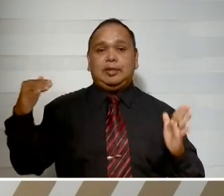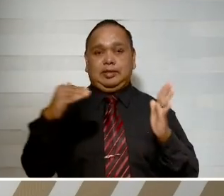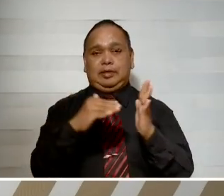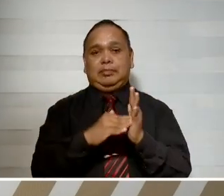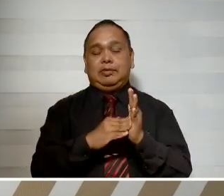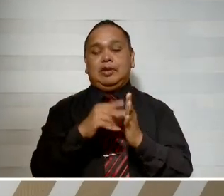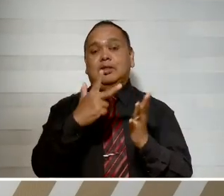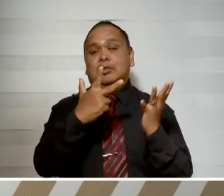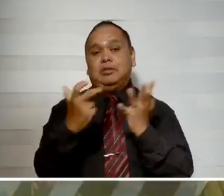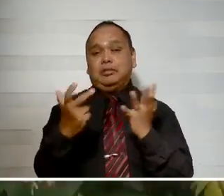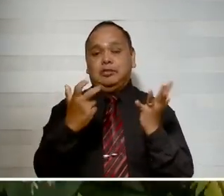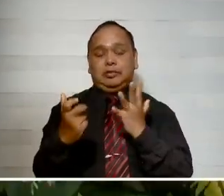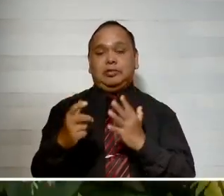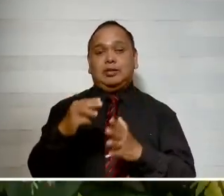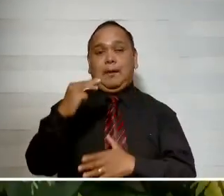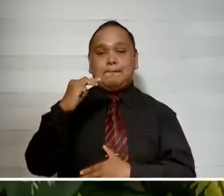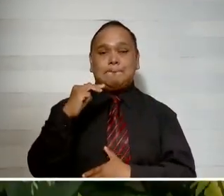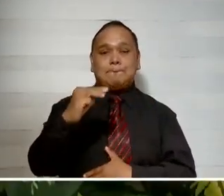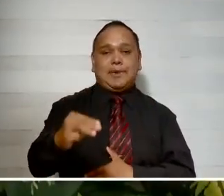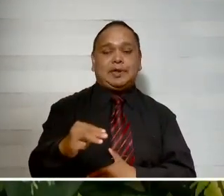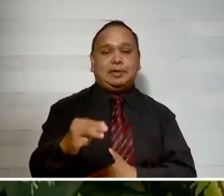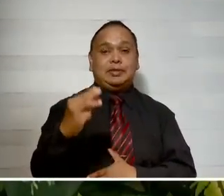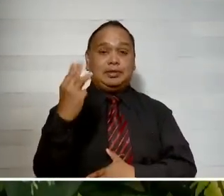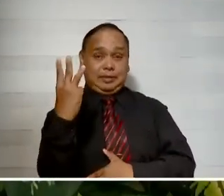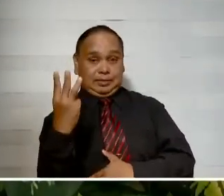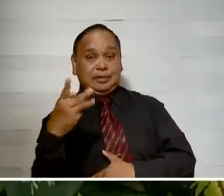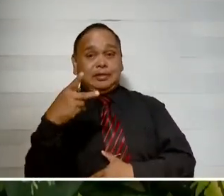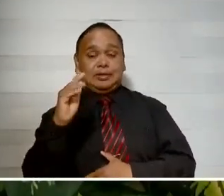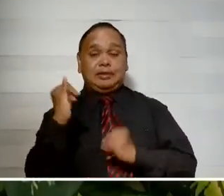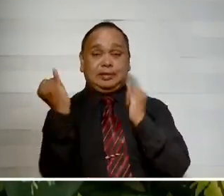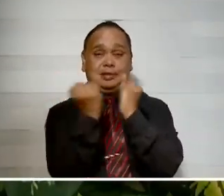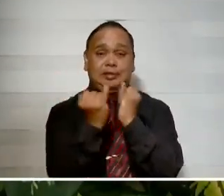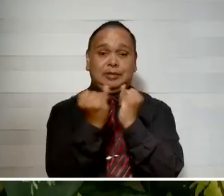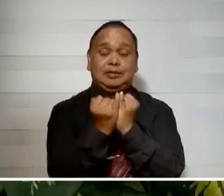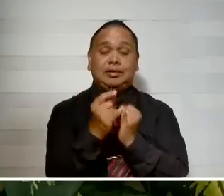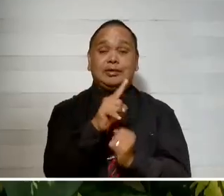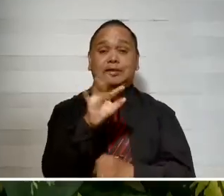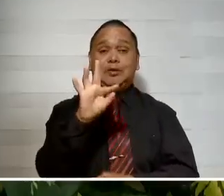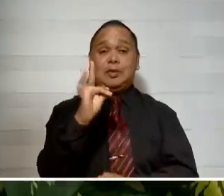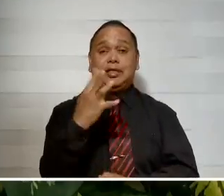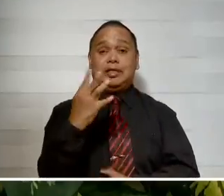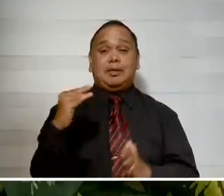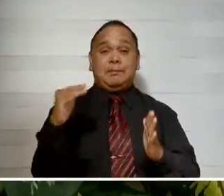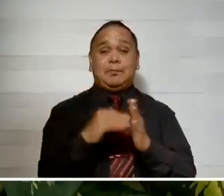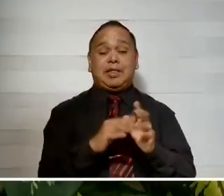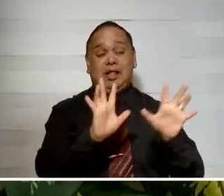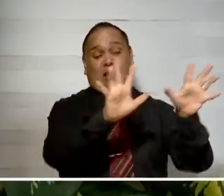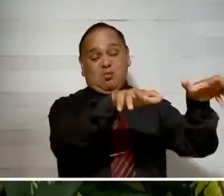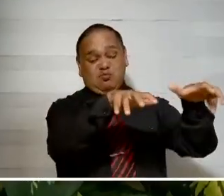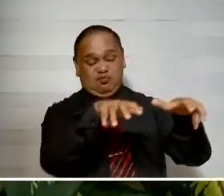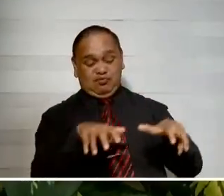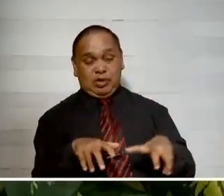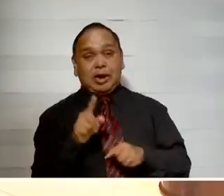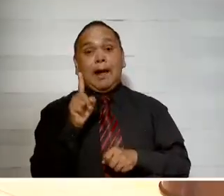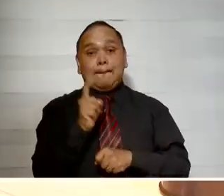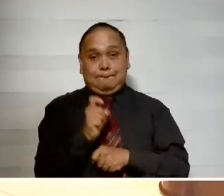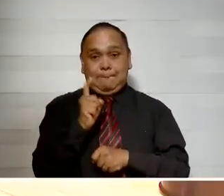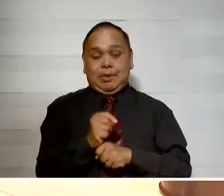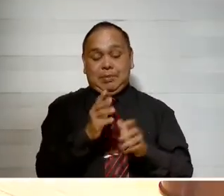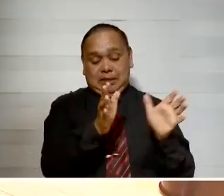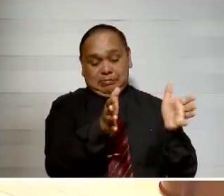147.840 metros cúbicos de un total de 165.000 que se piensan extraer en esta primera etapa. En esta primera etapa